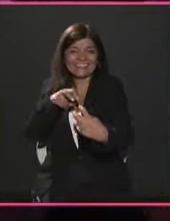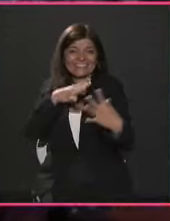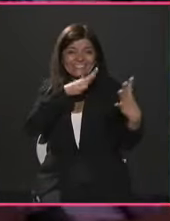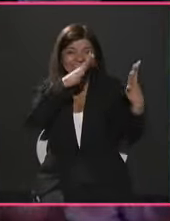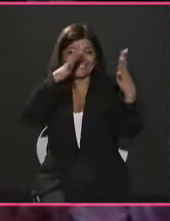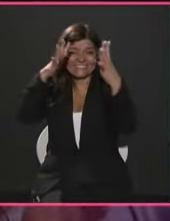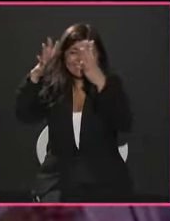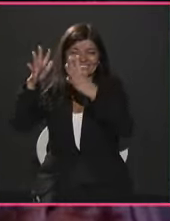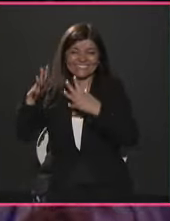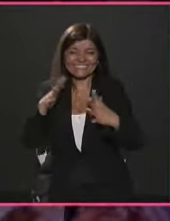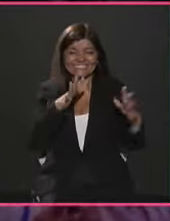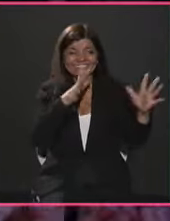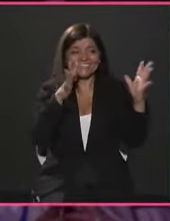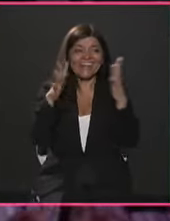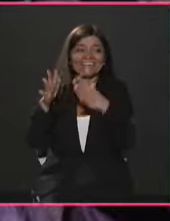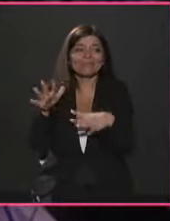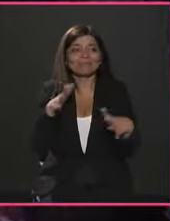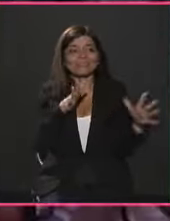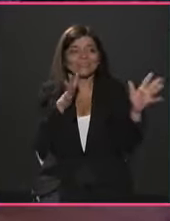favor